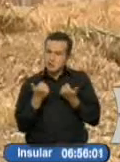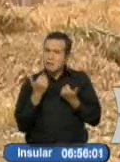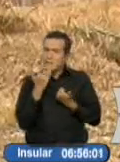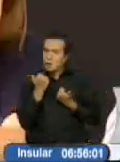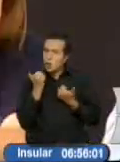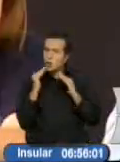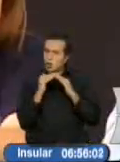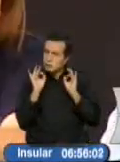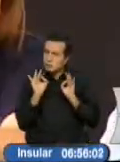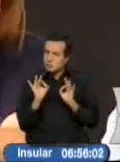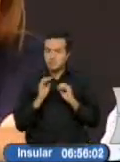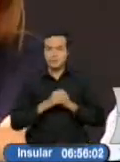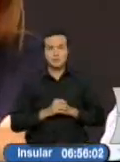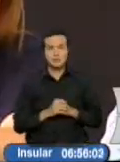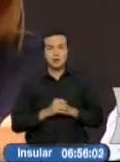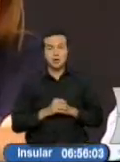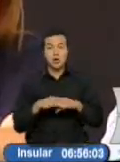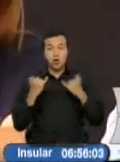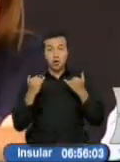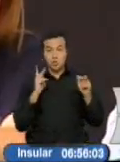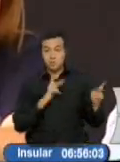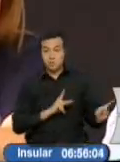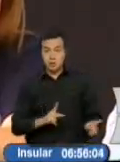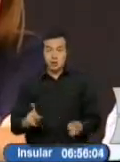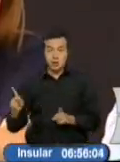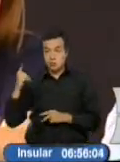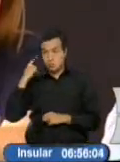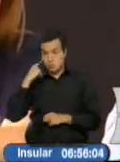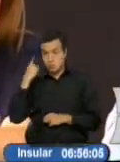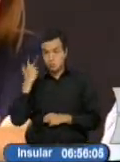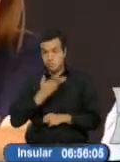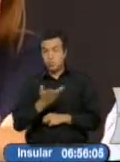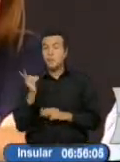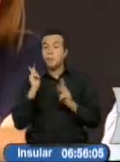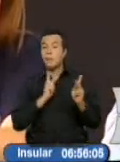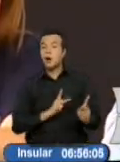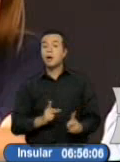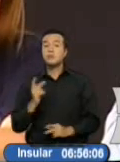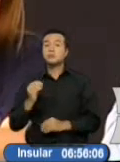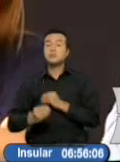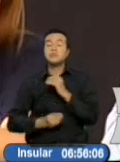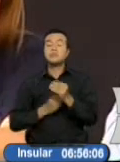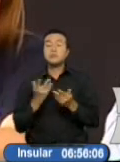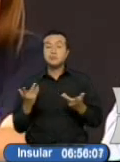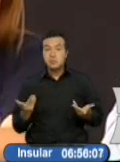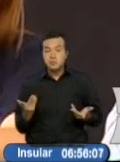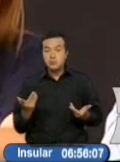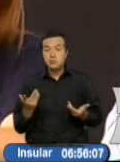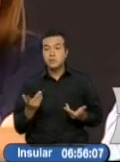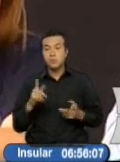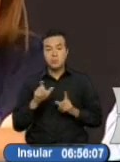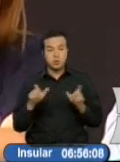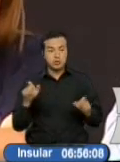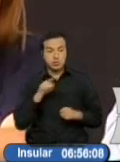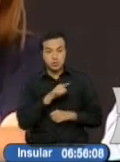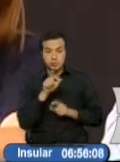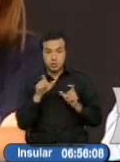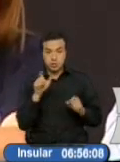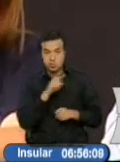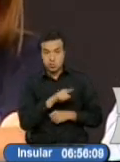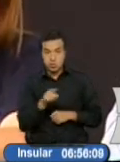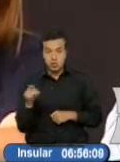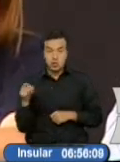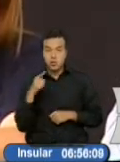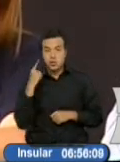mejores hogares. Pero con este plan combatimos no solamente el hecho de que las personas